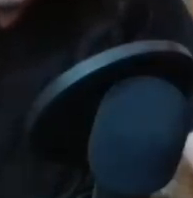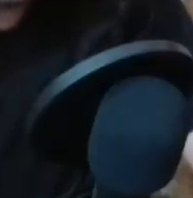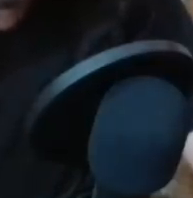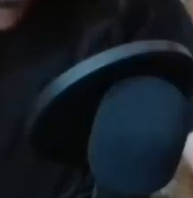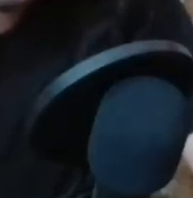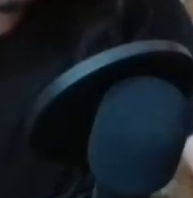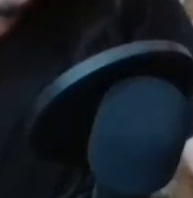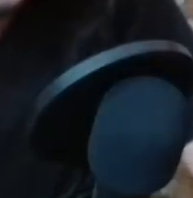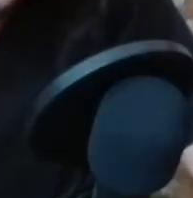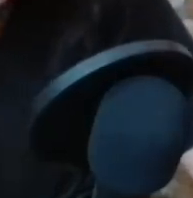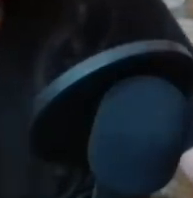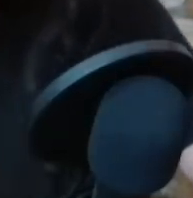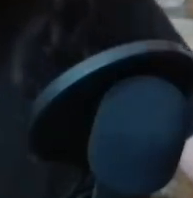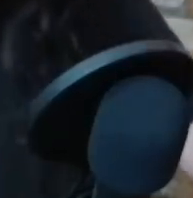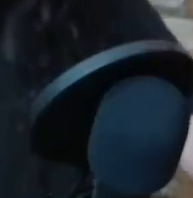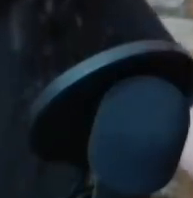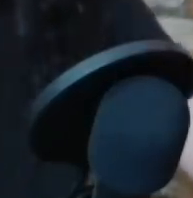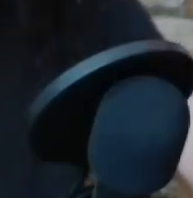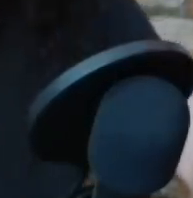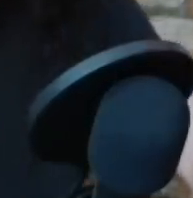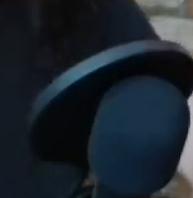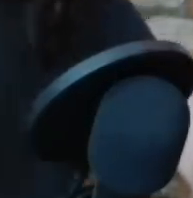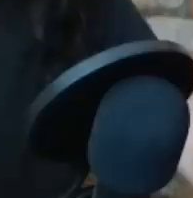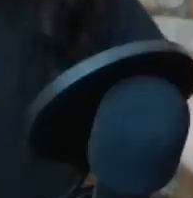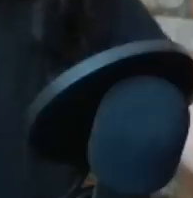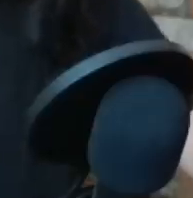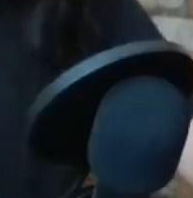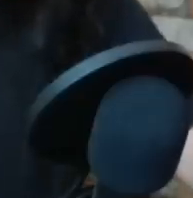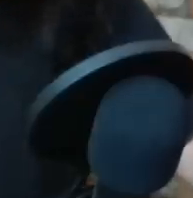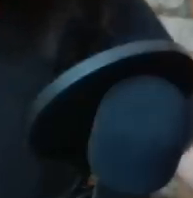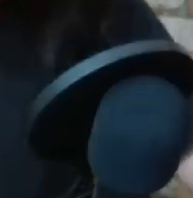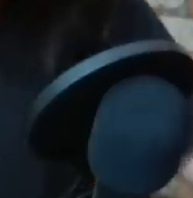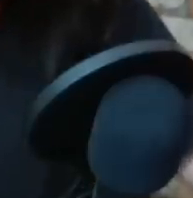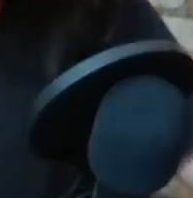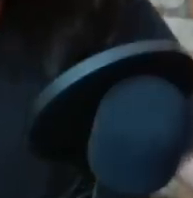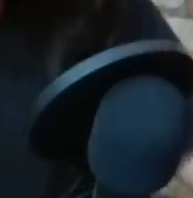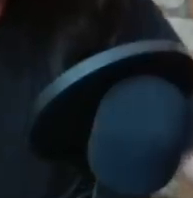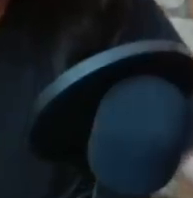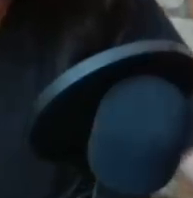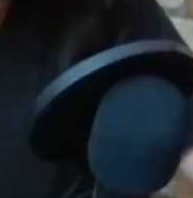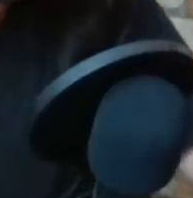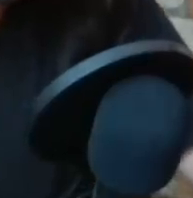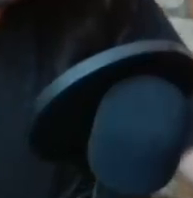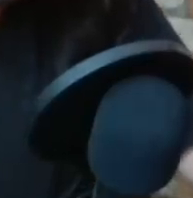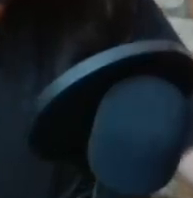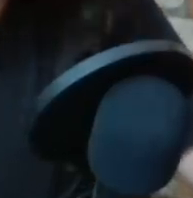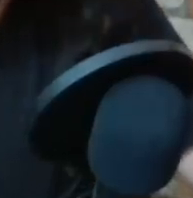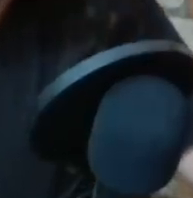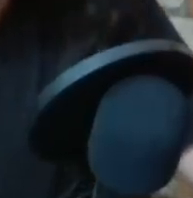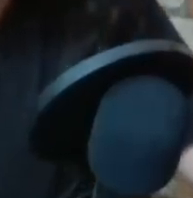canales y dos páginas de Facebook y dos cuentas de tiktok síguelos ahora sí adiós